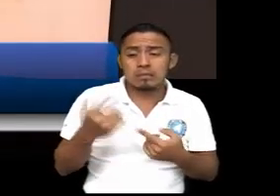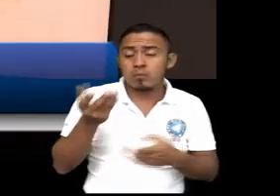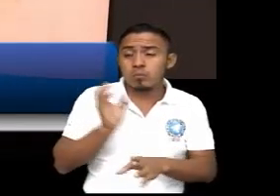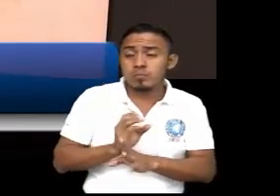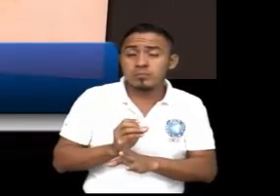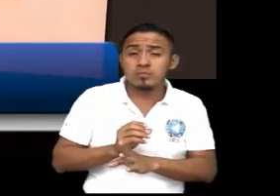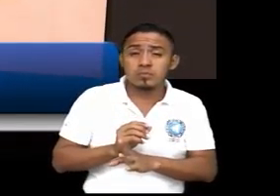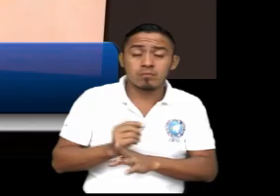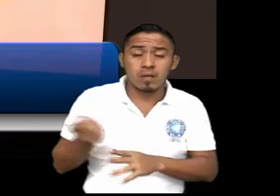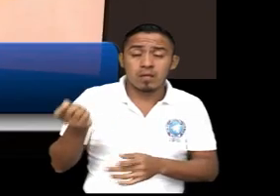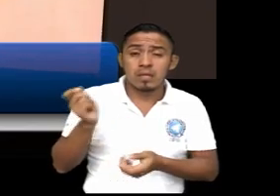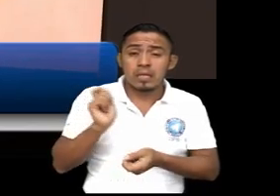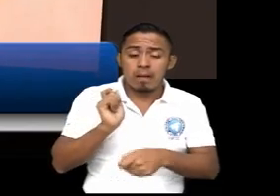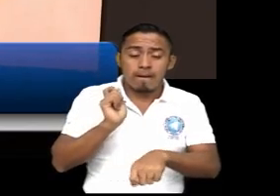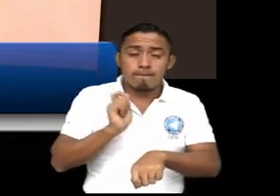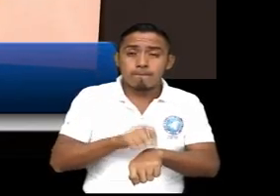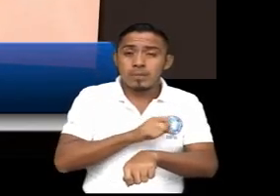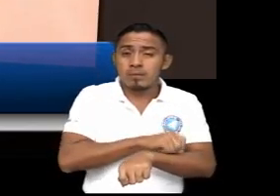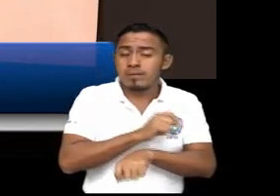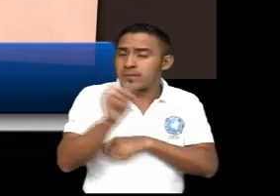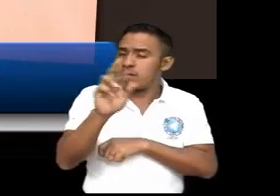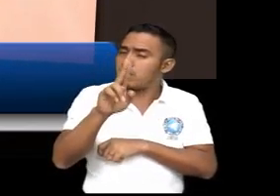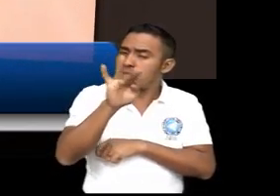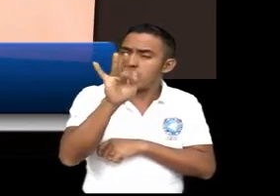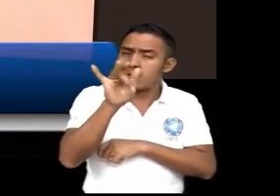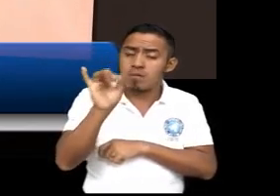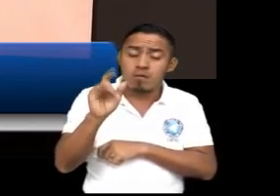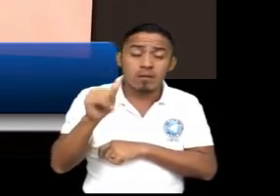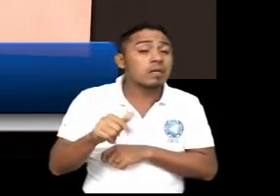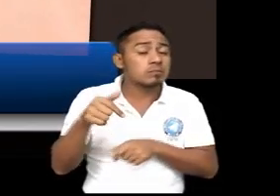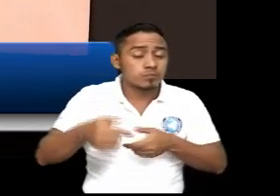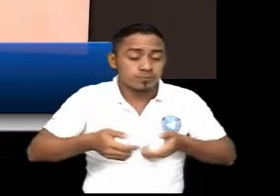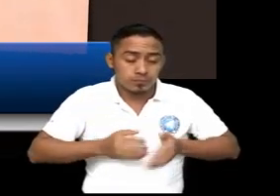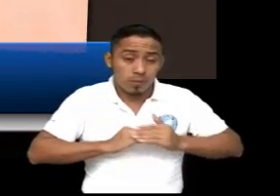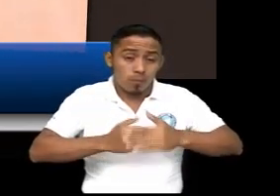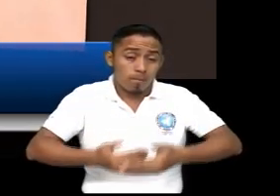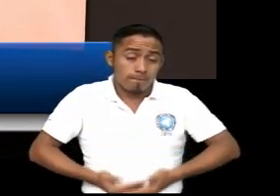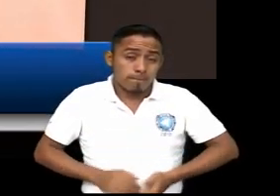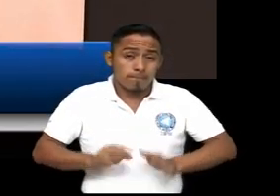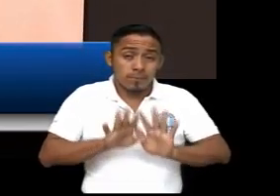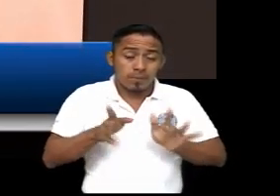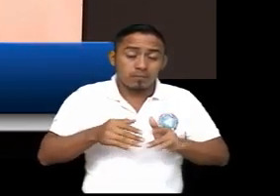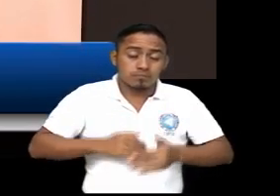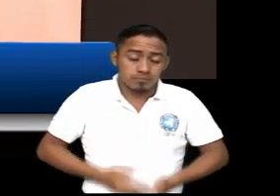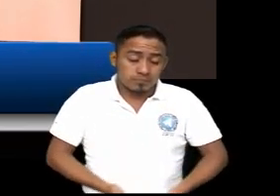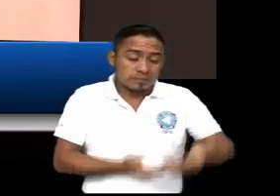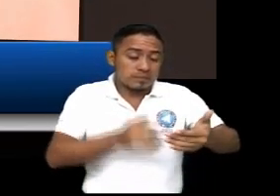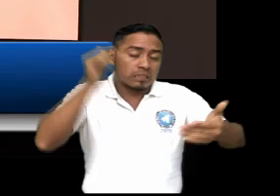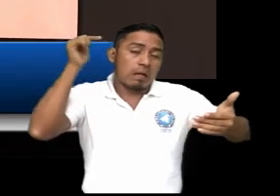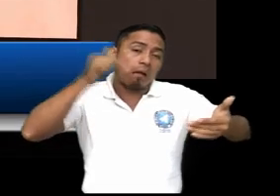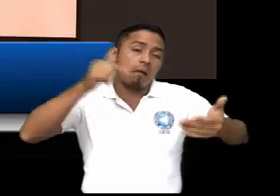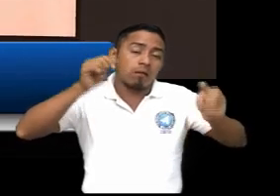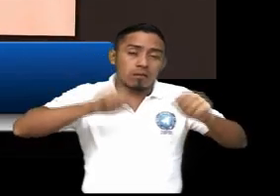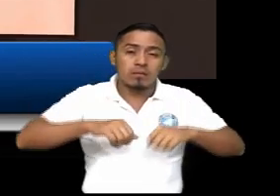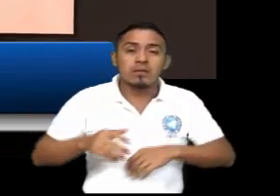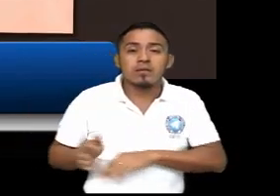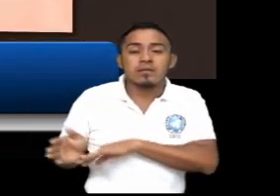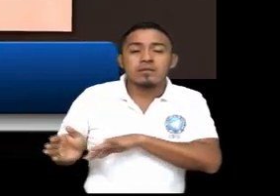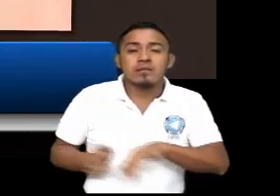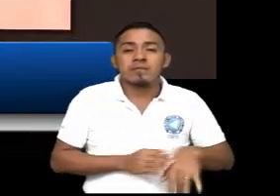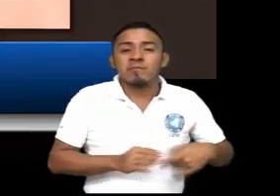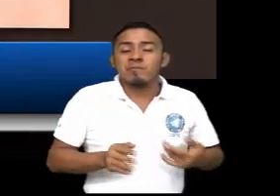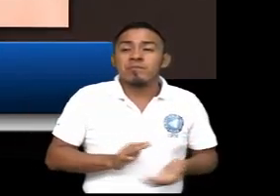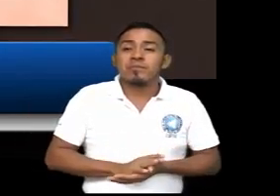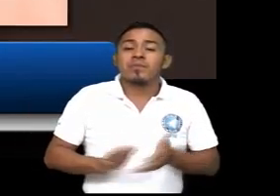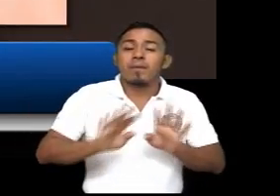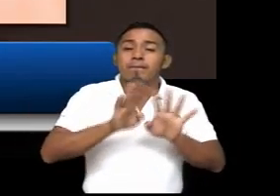tuvo rubiola, puede tener, que su bebé puede tener cataratas congénitas. Lo mismo las pacientes que tienen hepatitis,